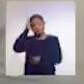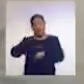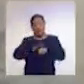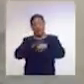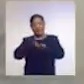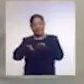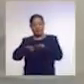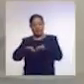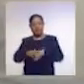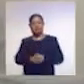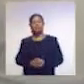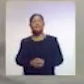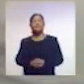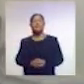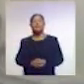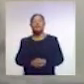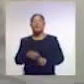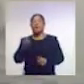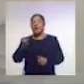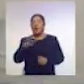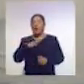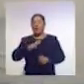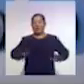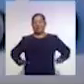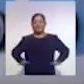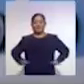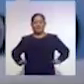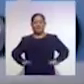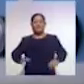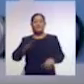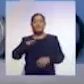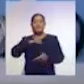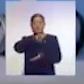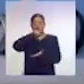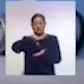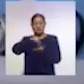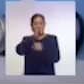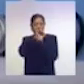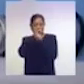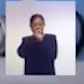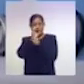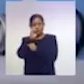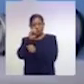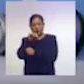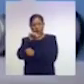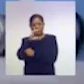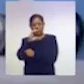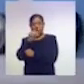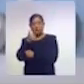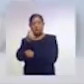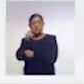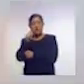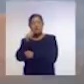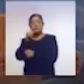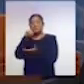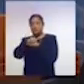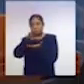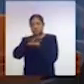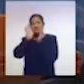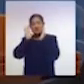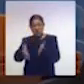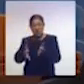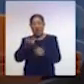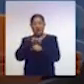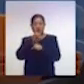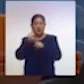En este sentido, subrayó las características que tendrá el Centro de Investigación del CONACYT que se instala en el estado. Es un